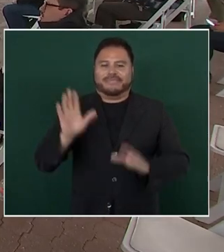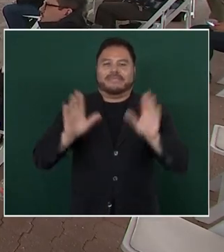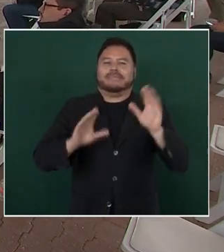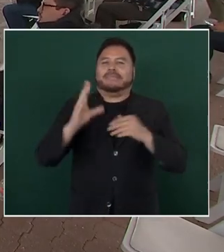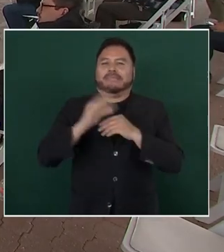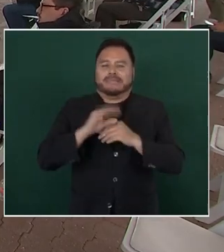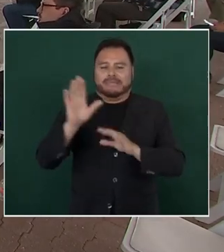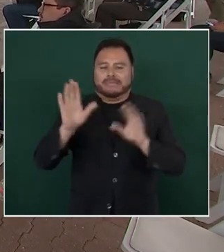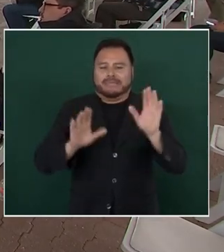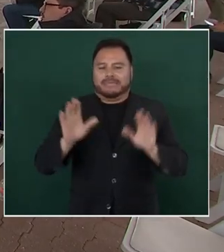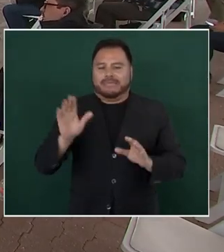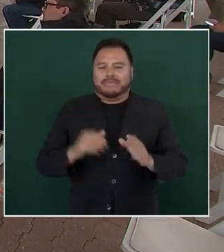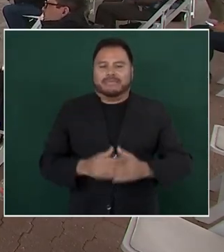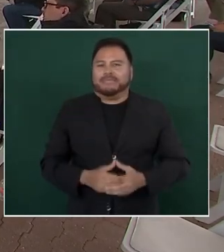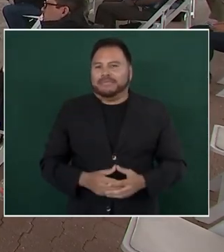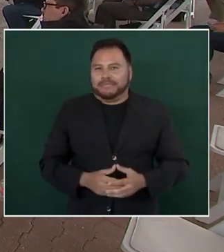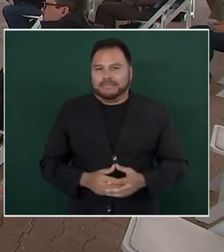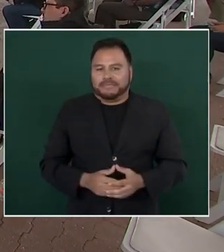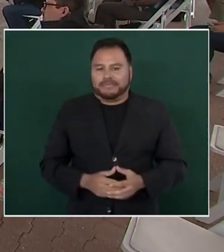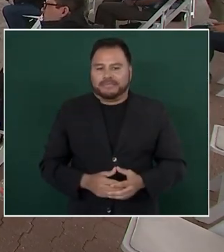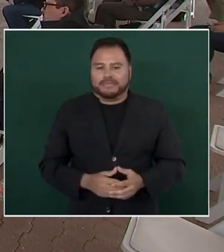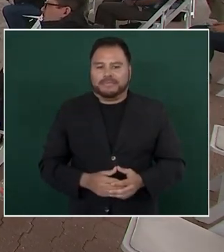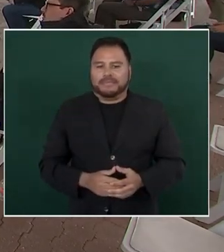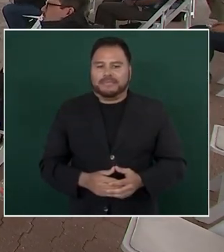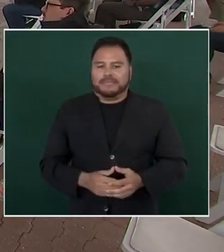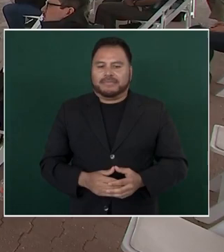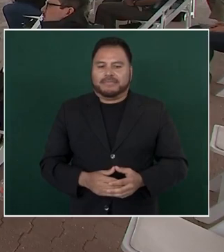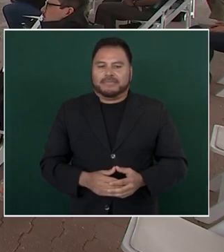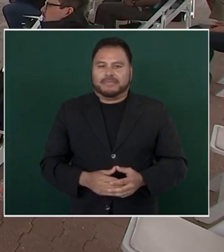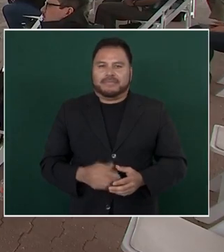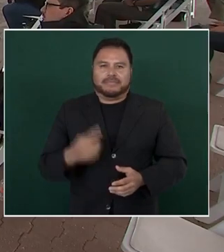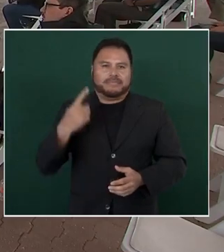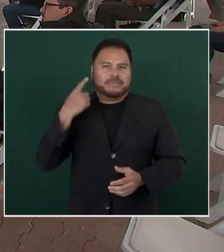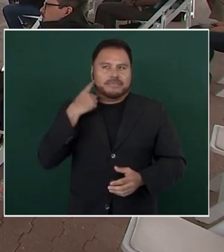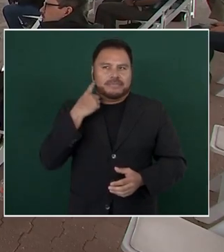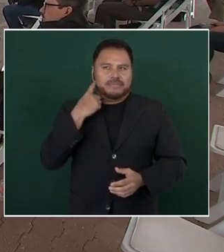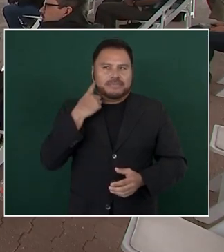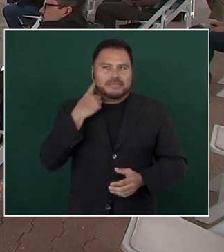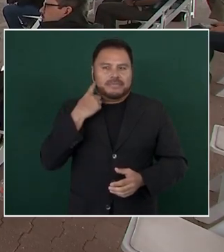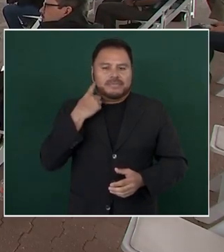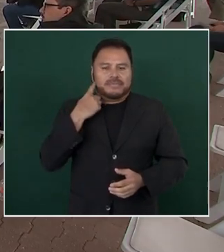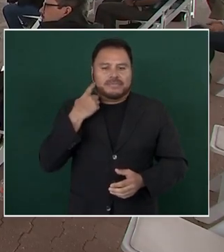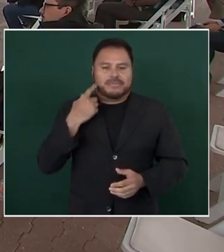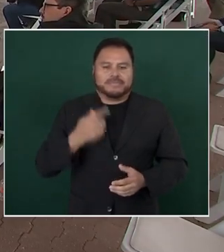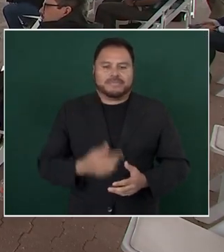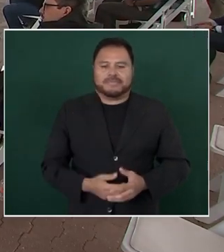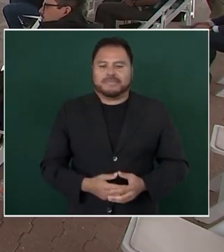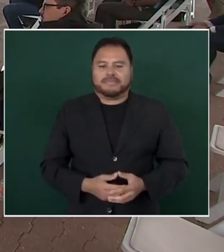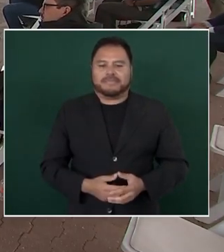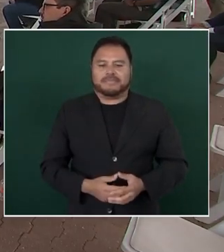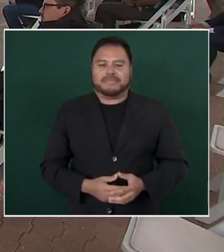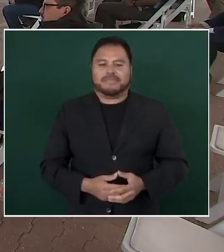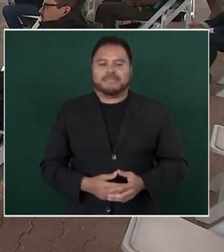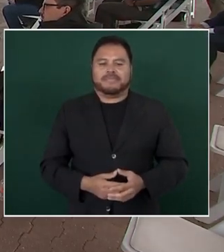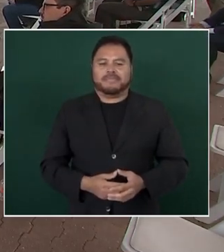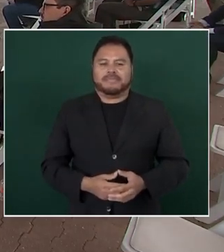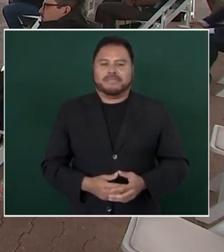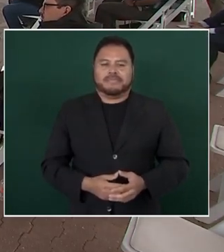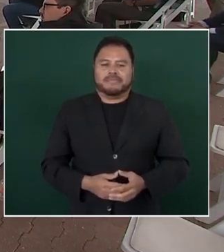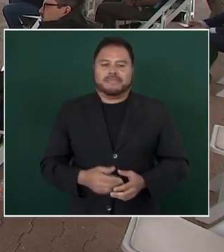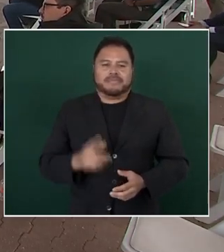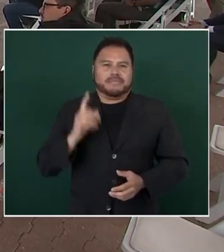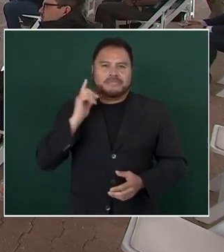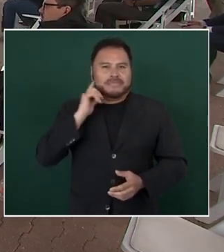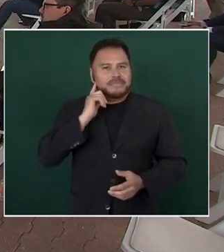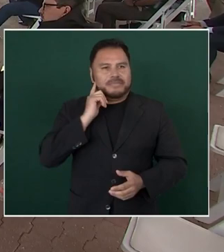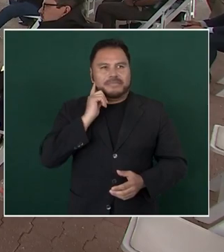Dos temas locales. En San Felipe, sí. En San Felipe, señor presidente, pues bueno, preguntarle si se va a continuar con la veda de pesca que